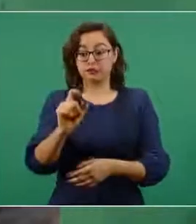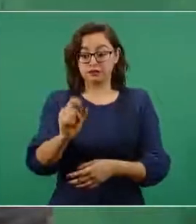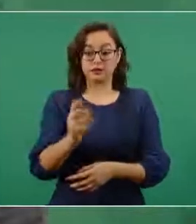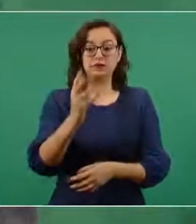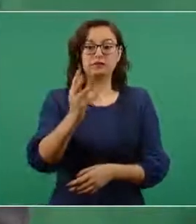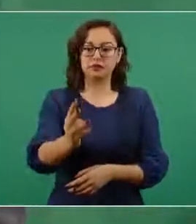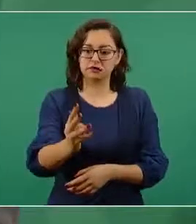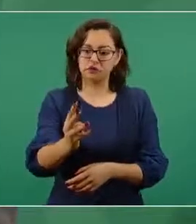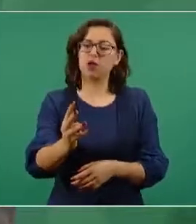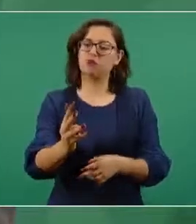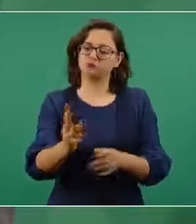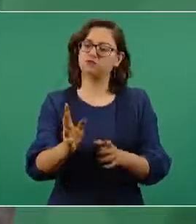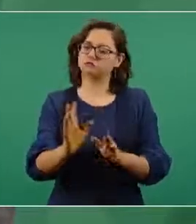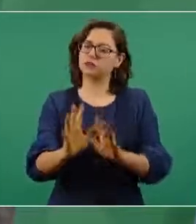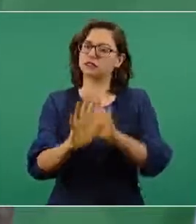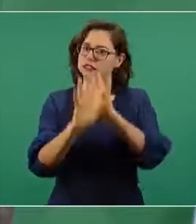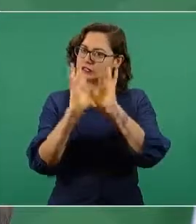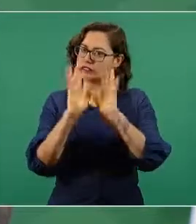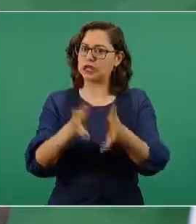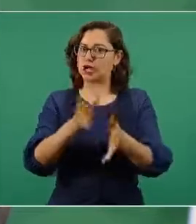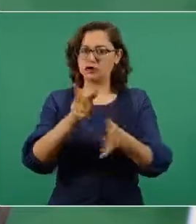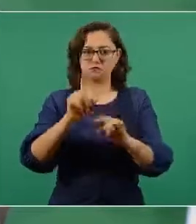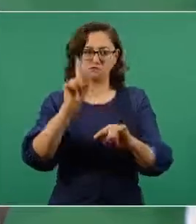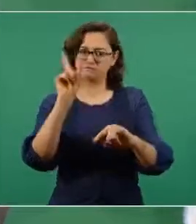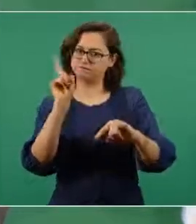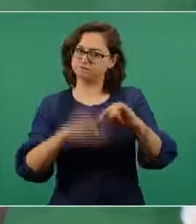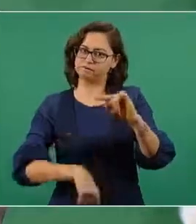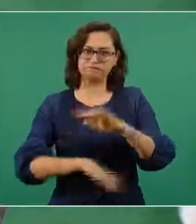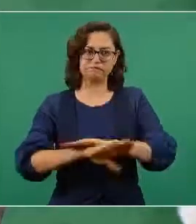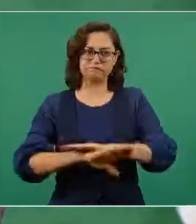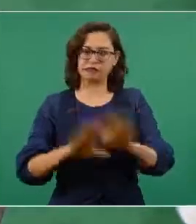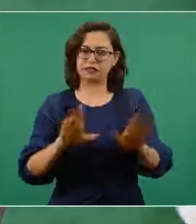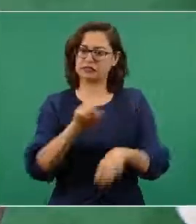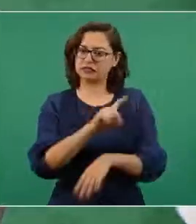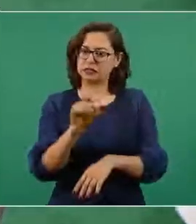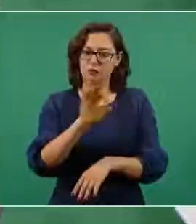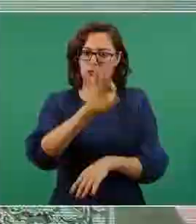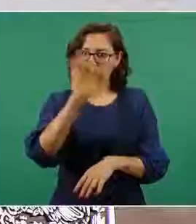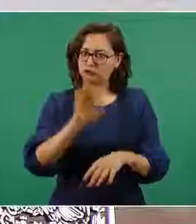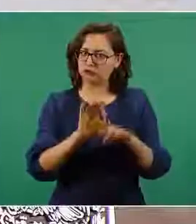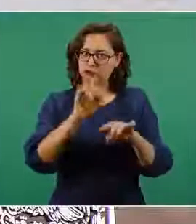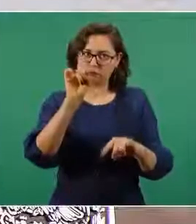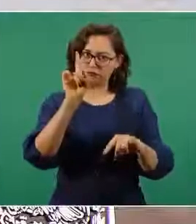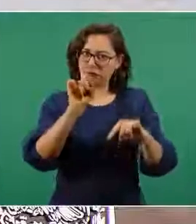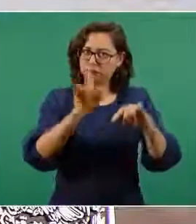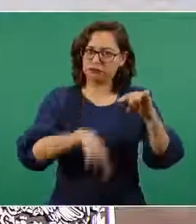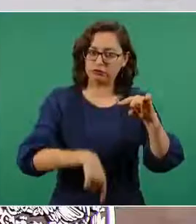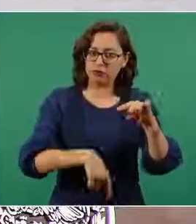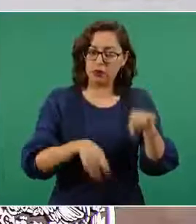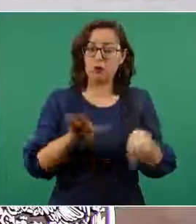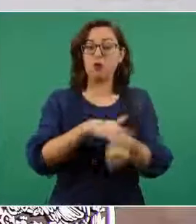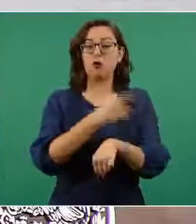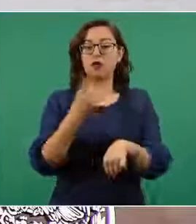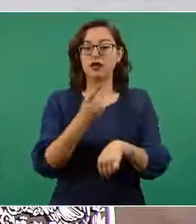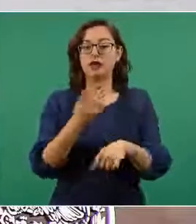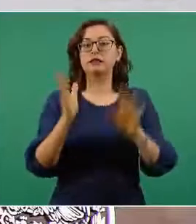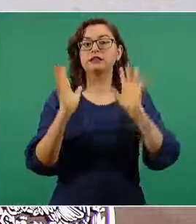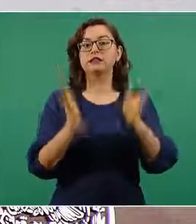que se va a dejar ya de importar porque se va a tener la opción, la